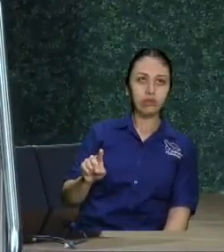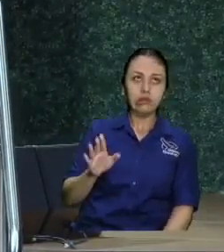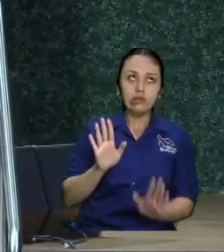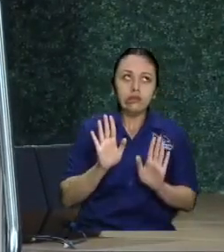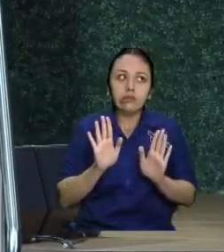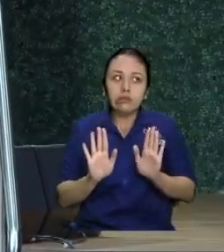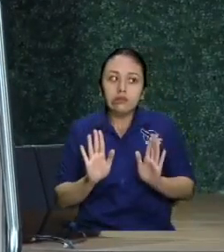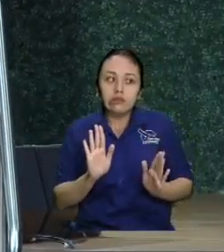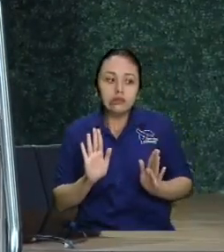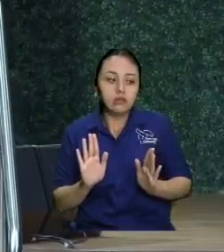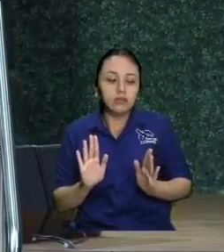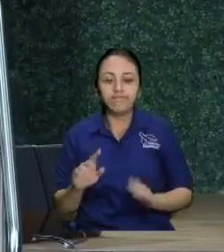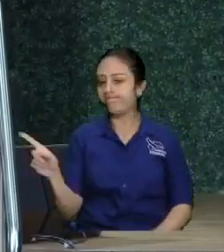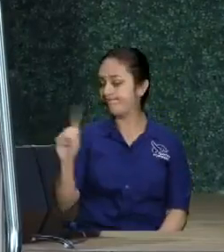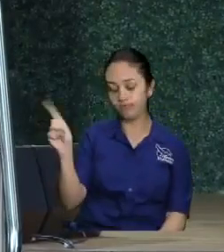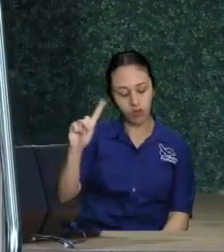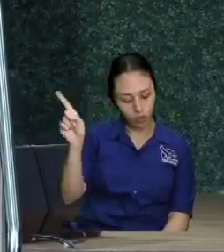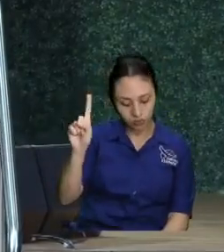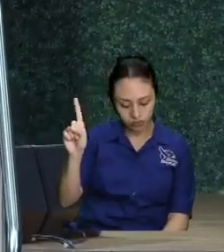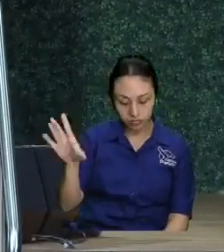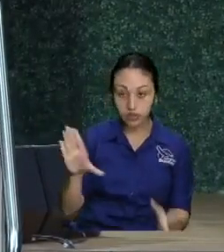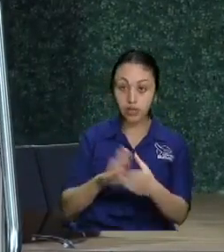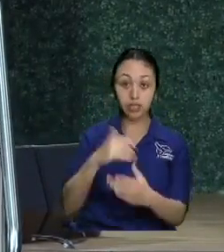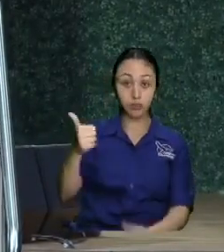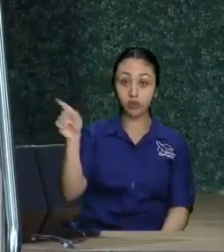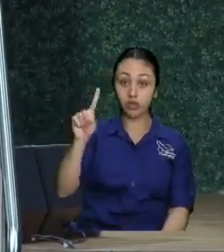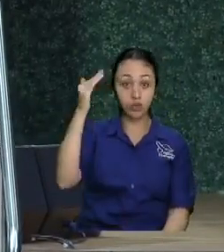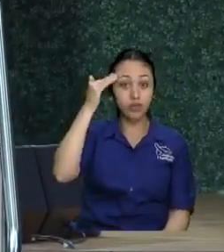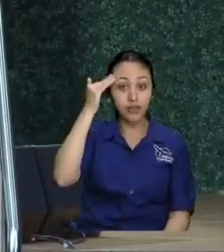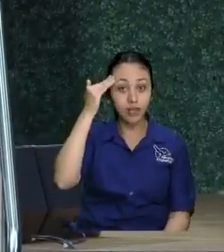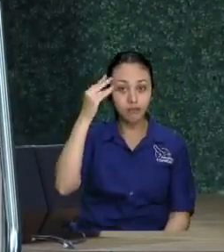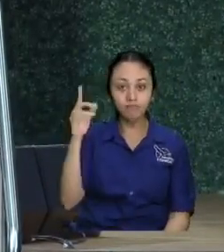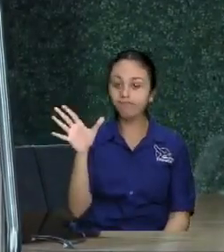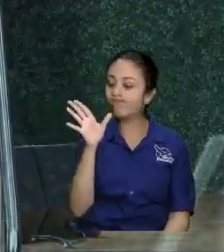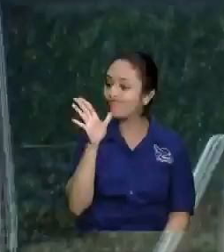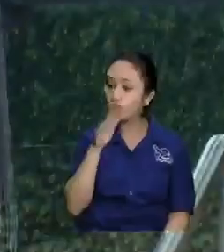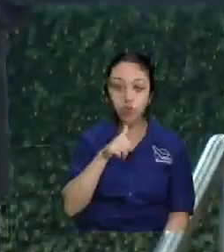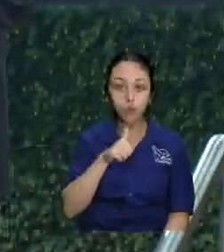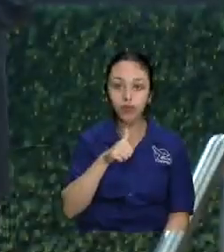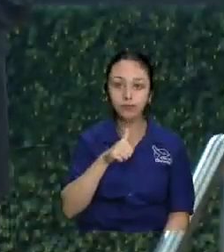recibir. Si ella no sabe, si es de ella.